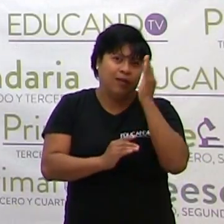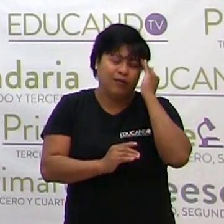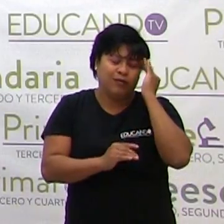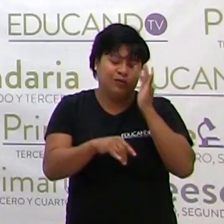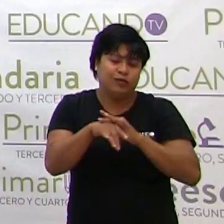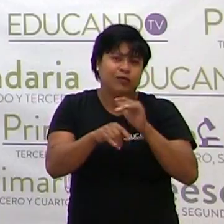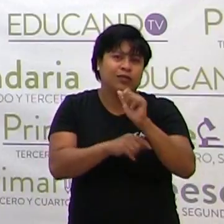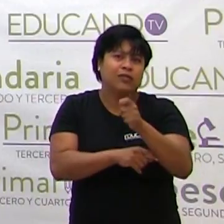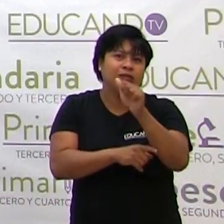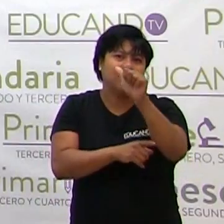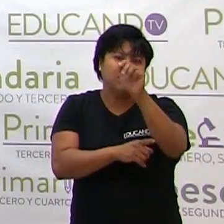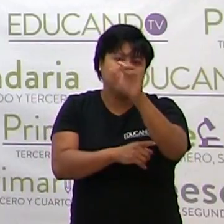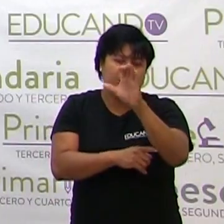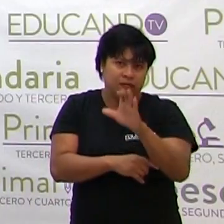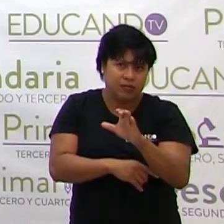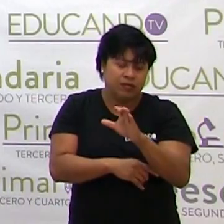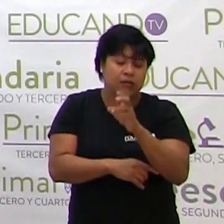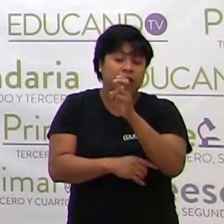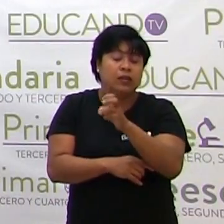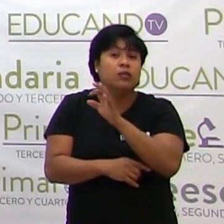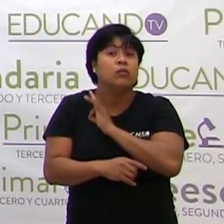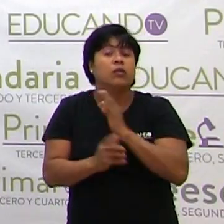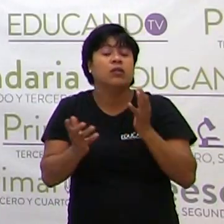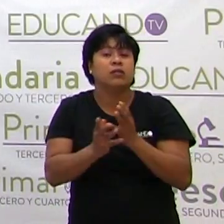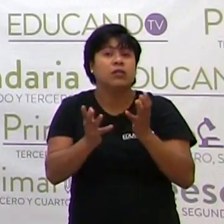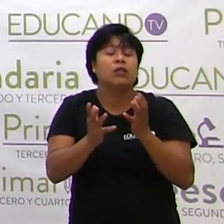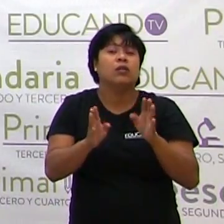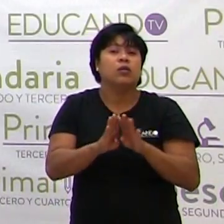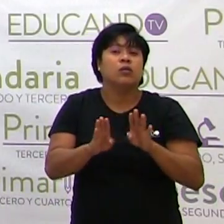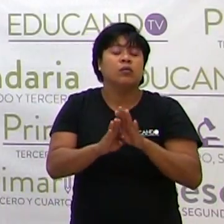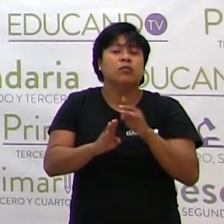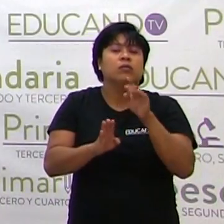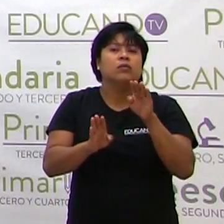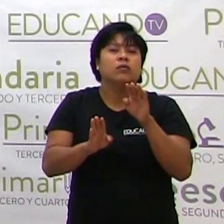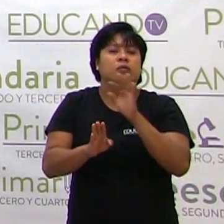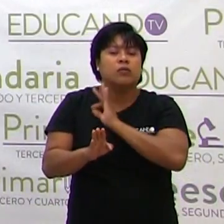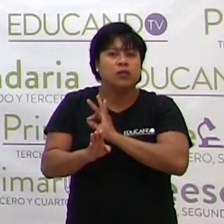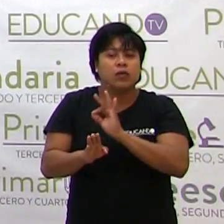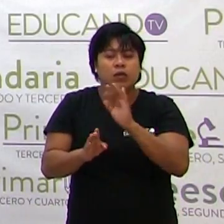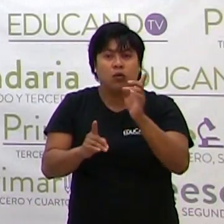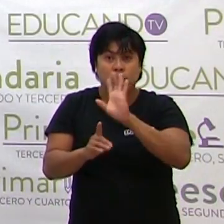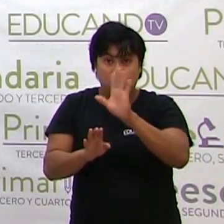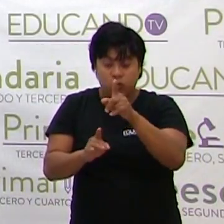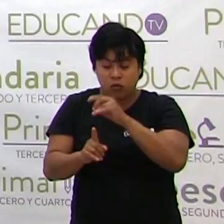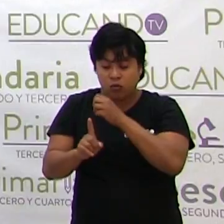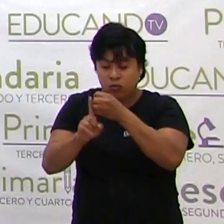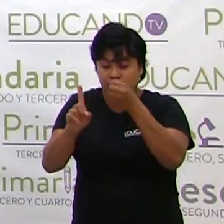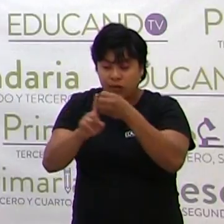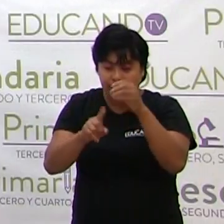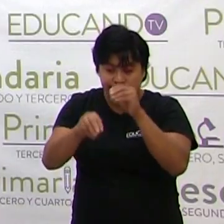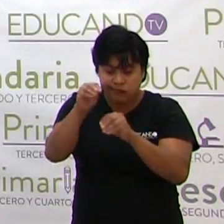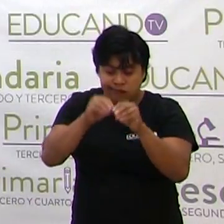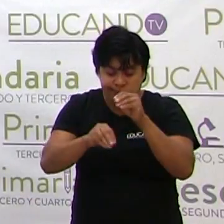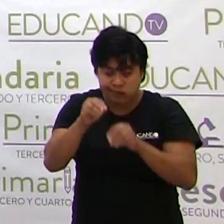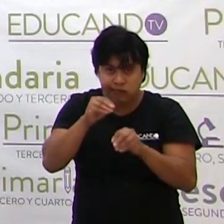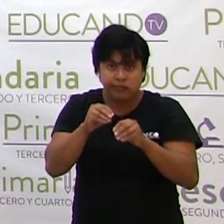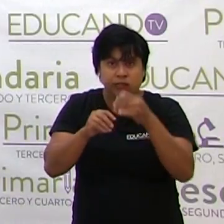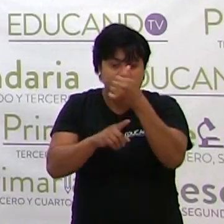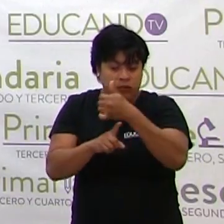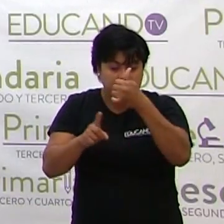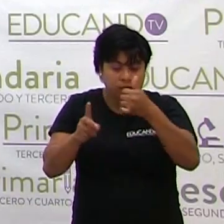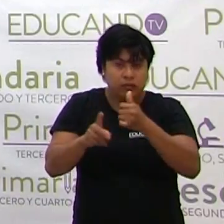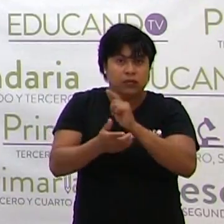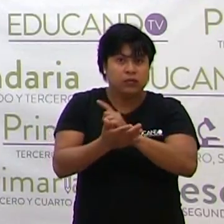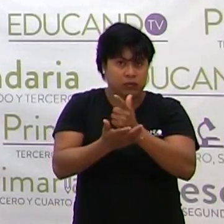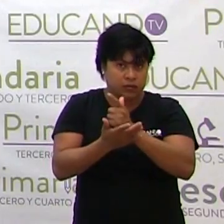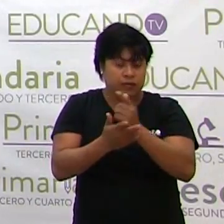¿verdad? Esto te va a permitir hacer referencia al momento de organizar cada uno de los libros que